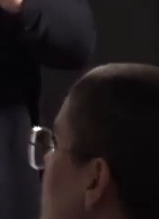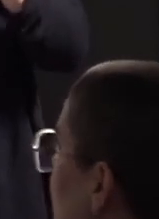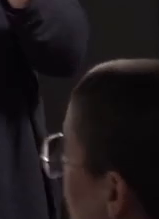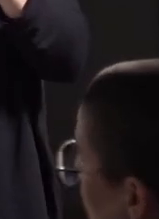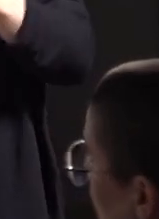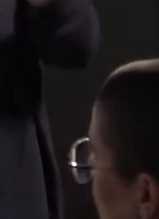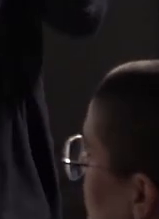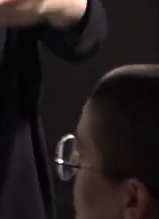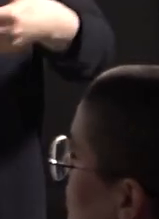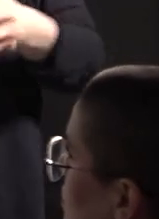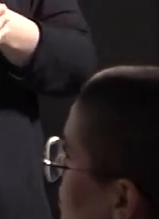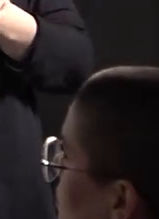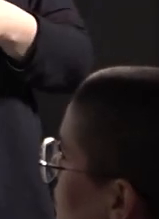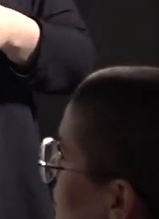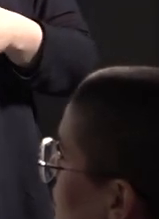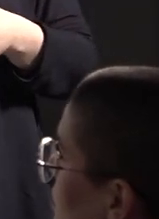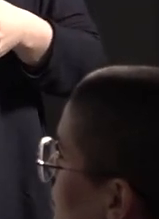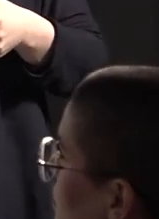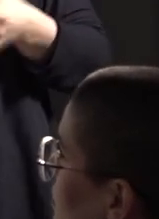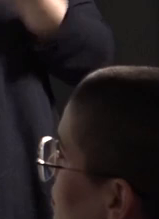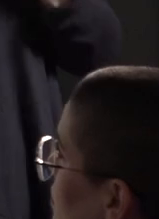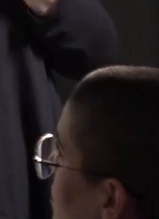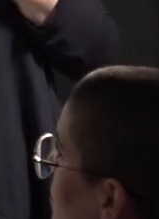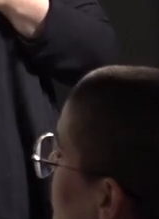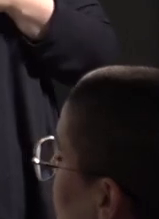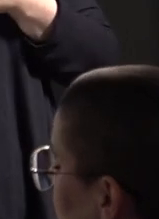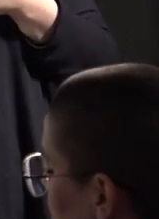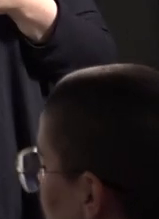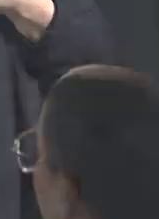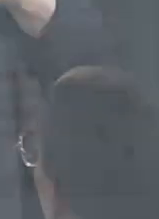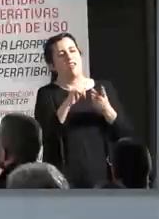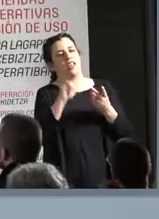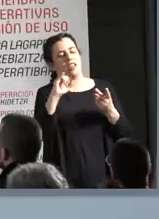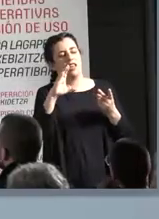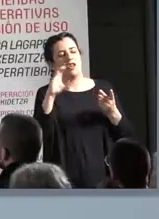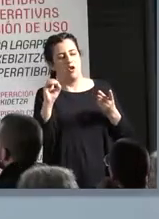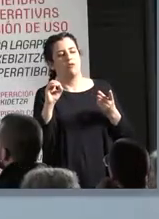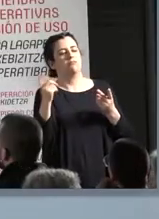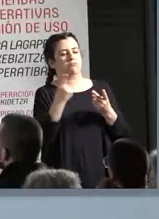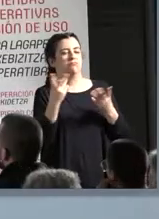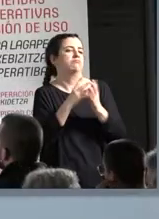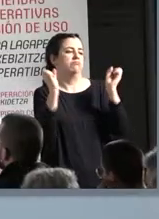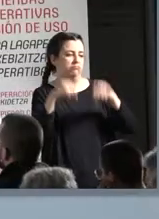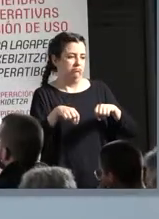el ICF como con el ICO, que están, digamos, acabando de plasmar estos días.